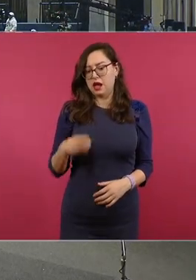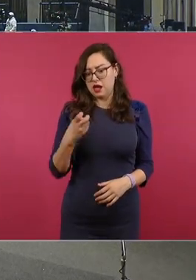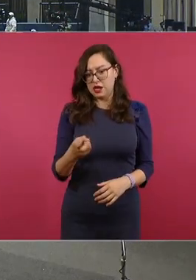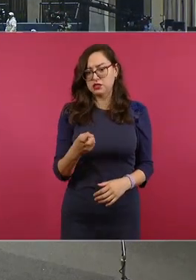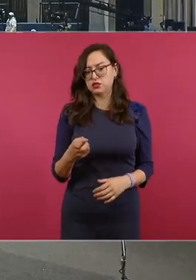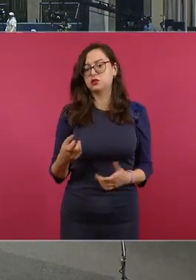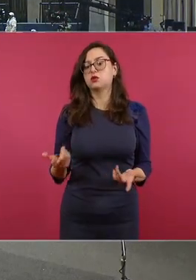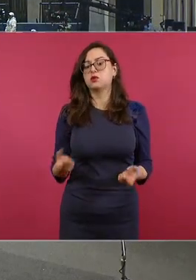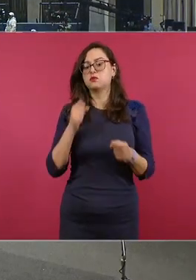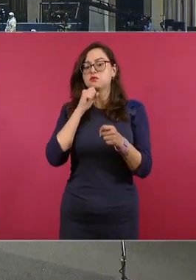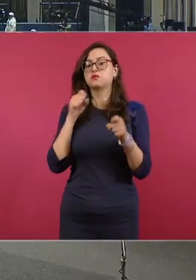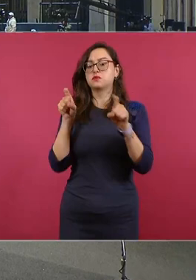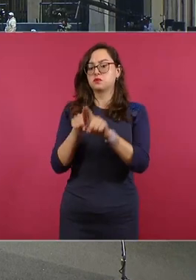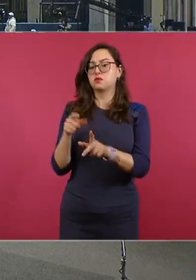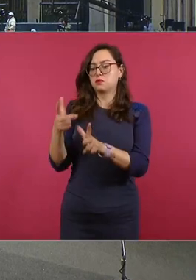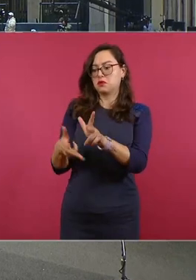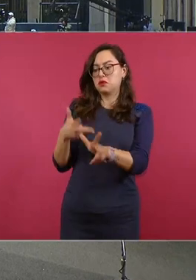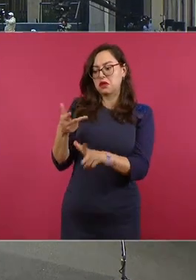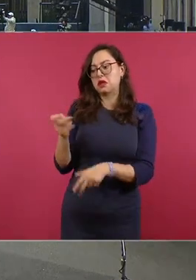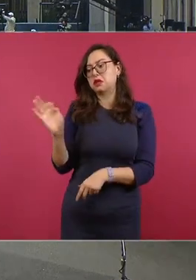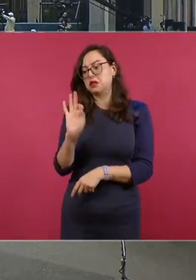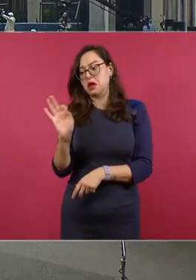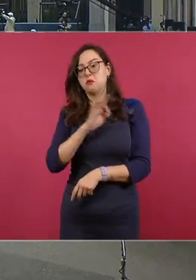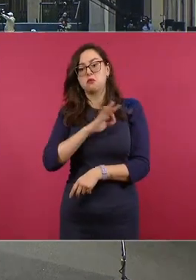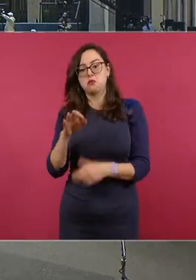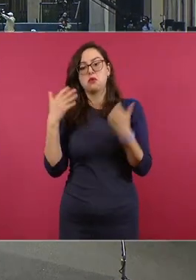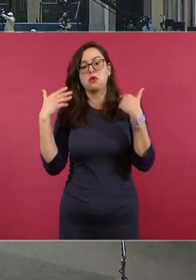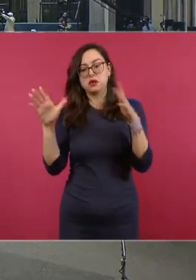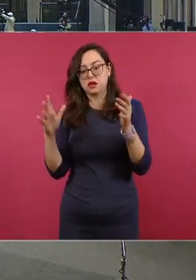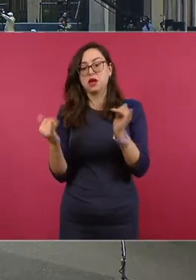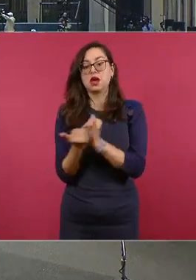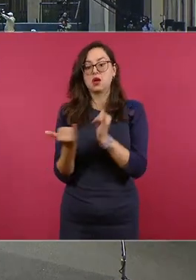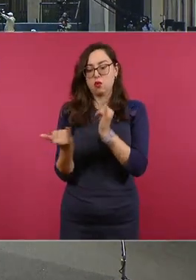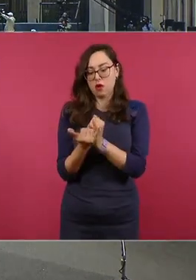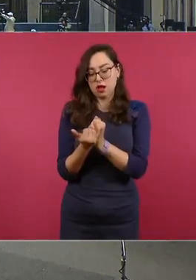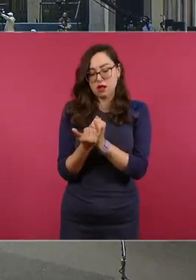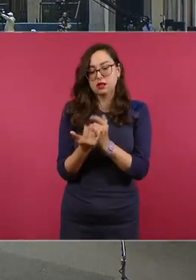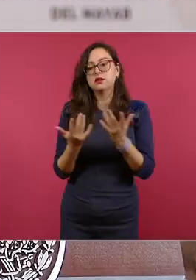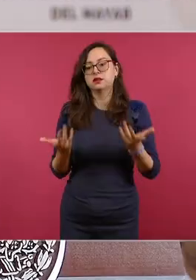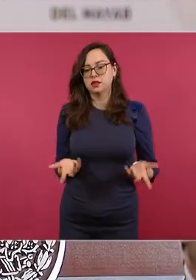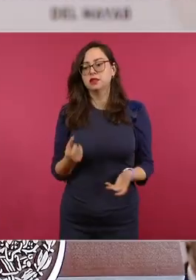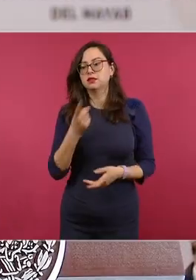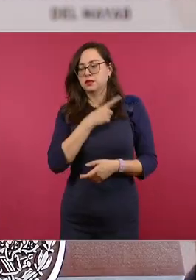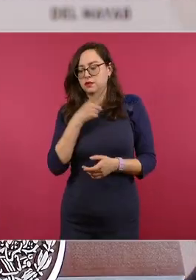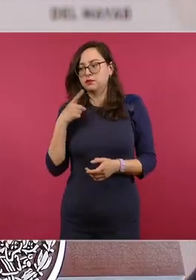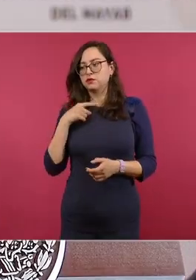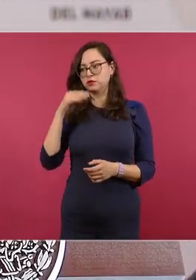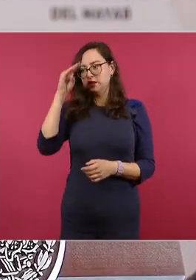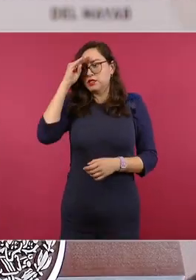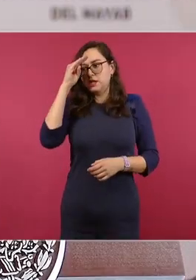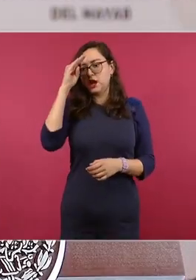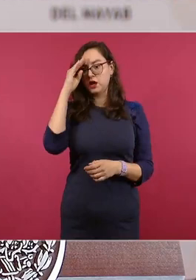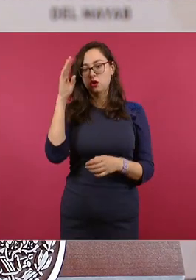de los ferrocarrileros. Para ver qué podemos hacer. Sí, ellos. Y todavía